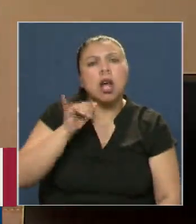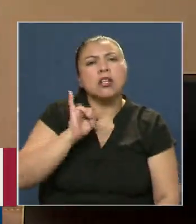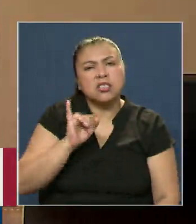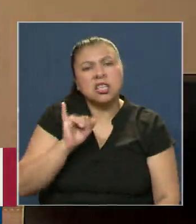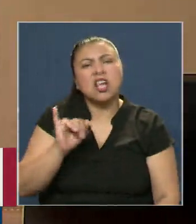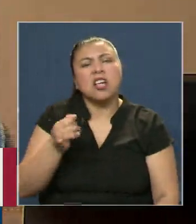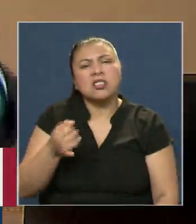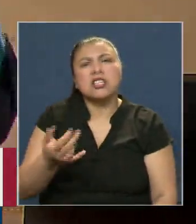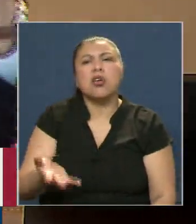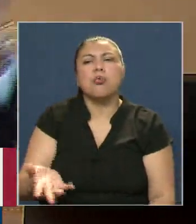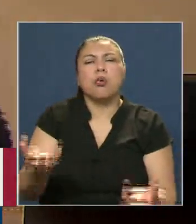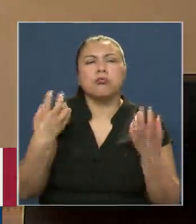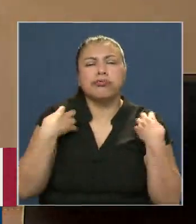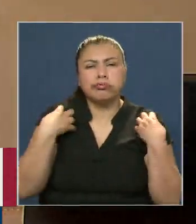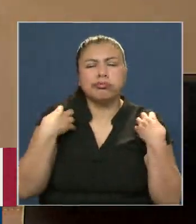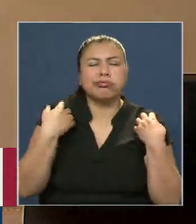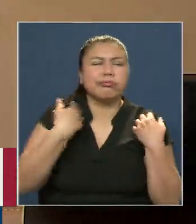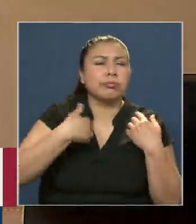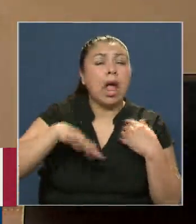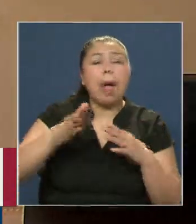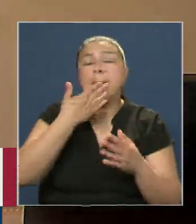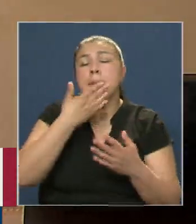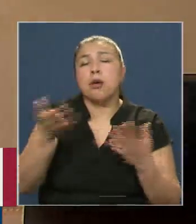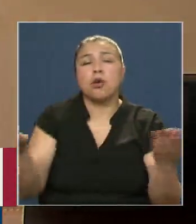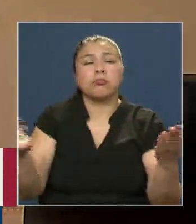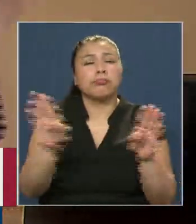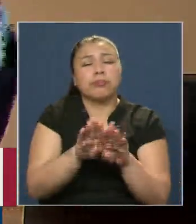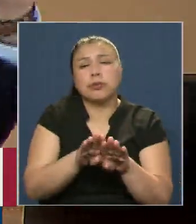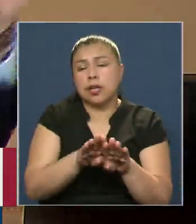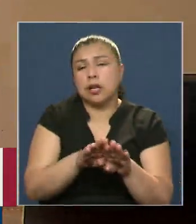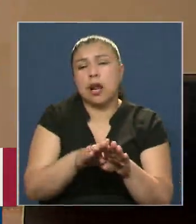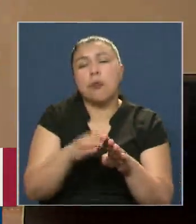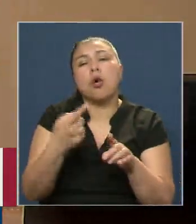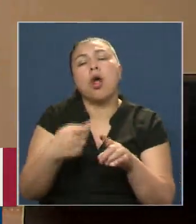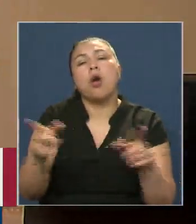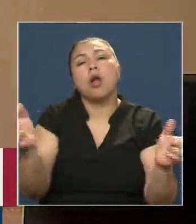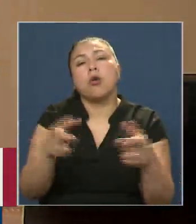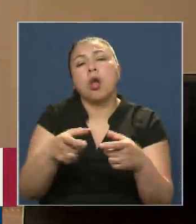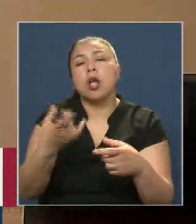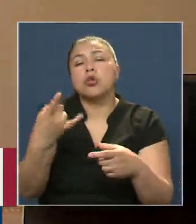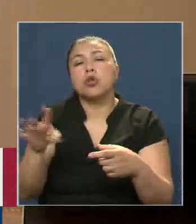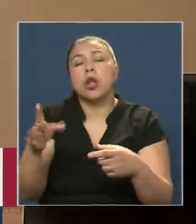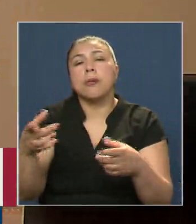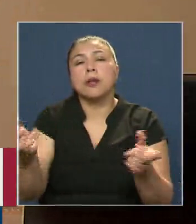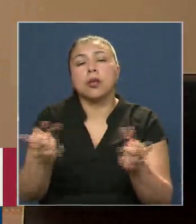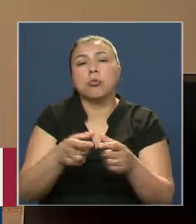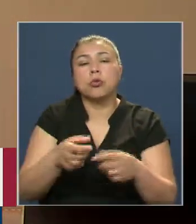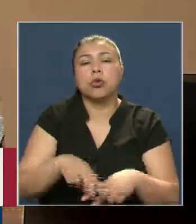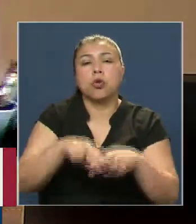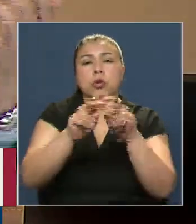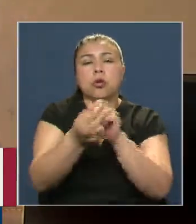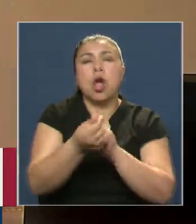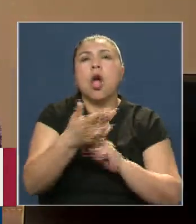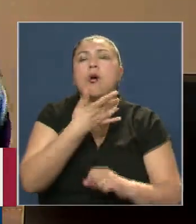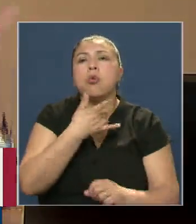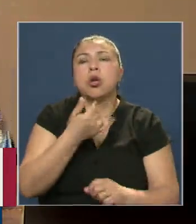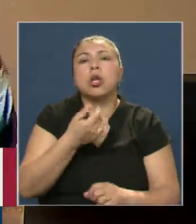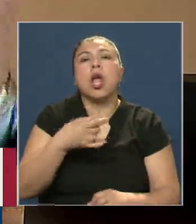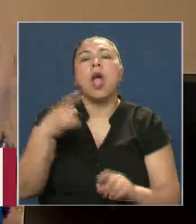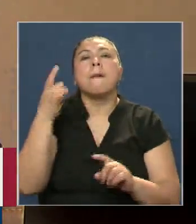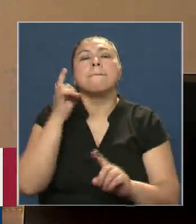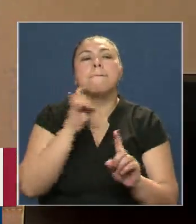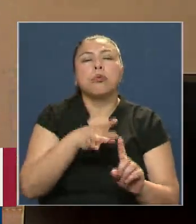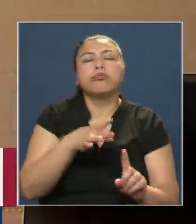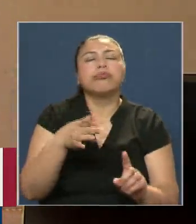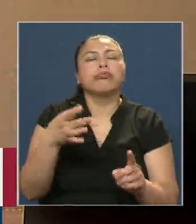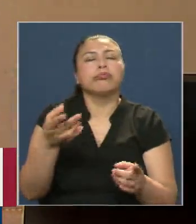sus atribuciones, mejor cerramos las demás comisiones y tengamos solamente la Comisión de Hacienda, porque lamentablemente se están pasando a llevar las atribuciones y